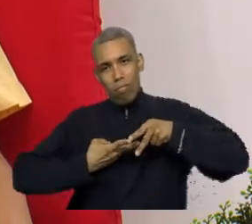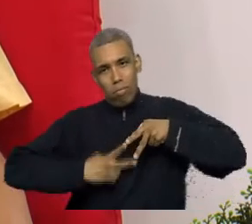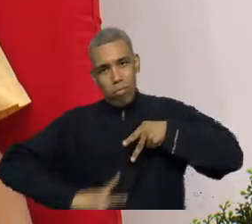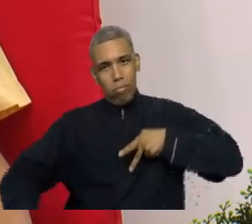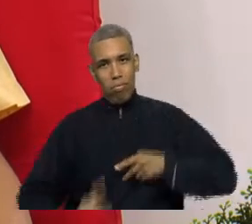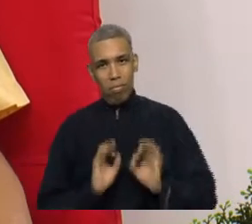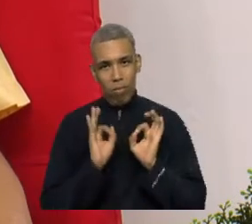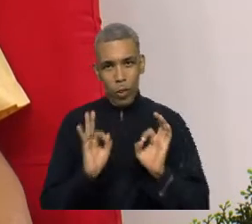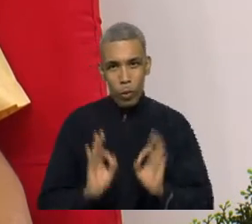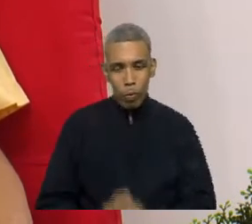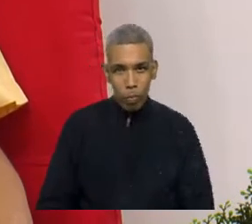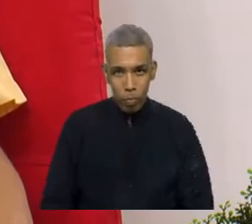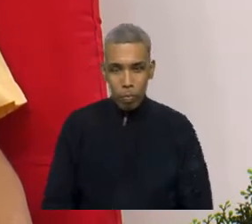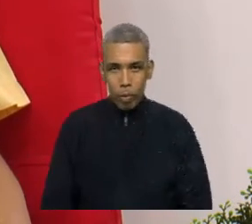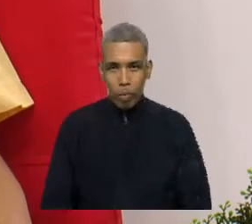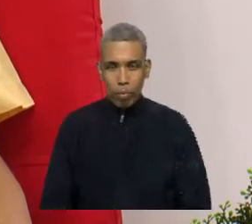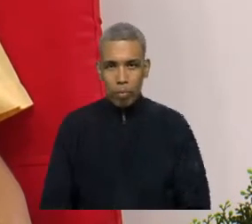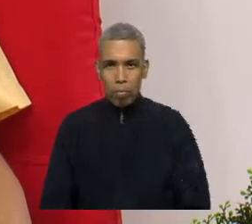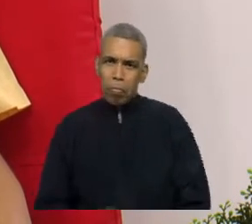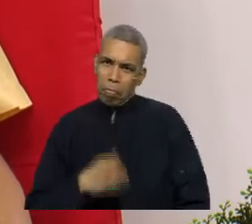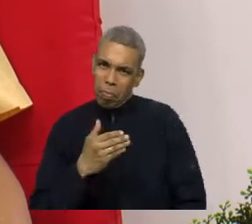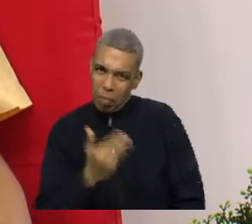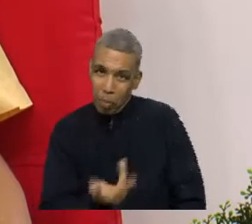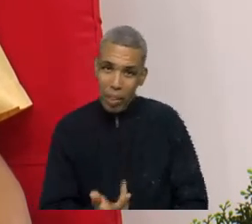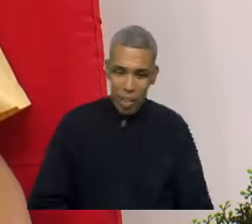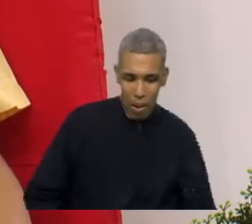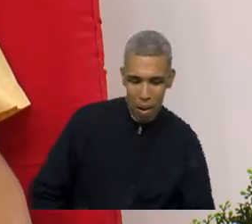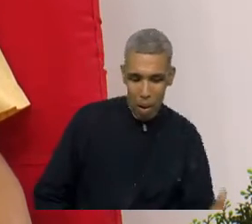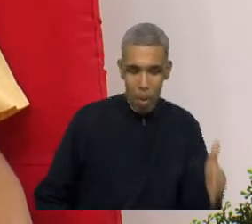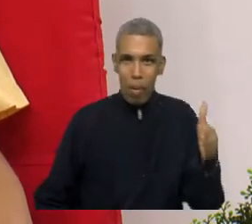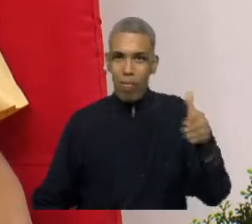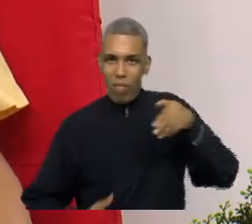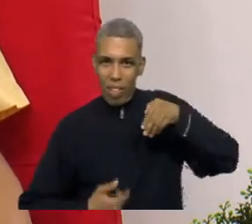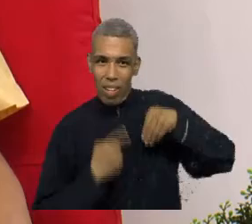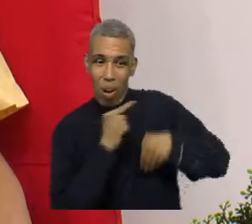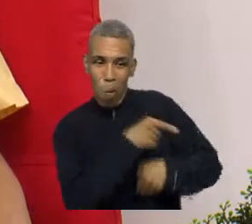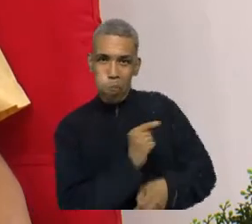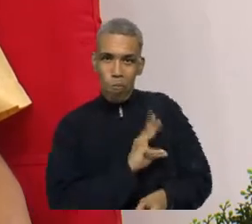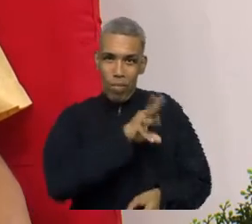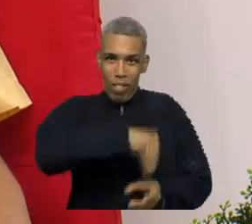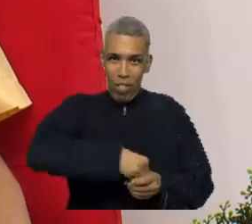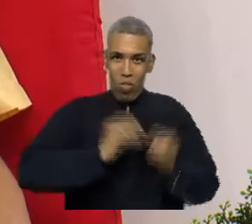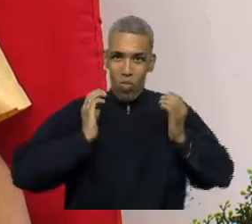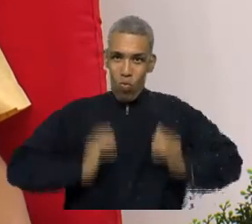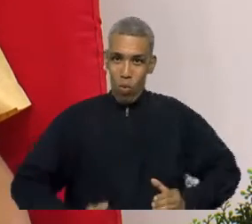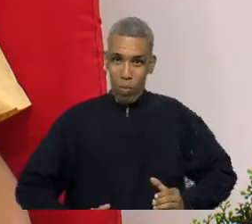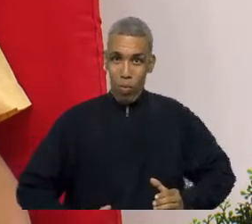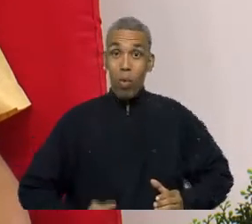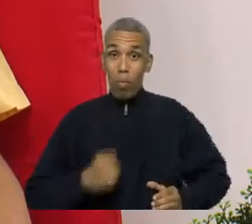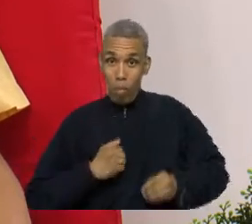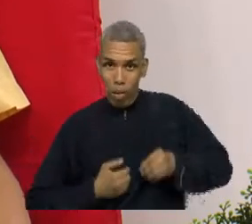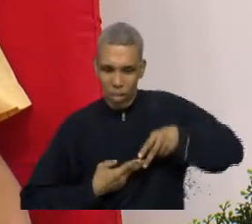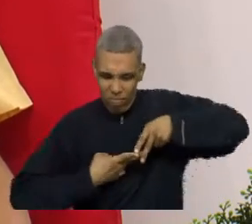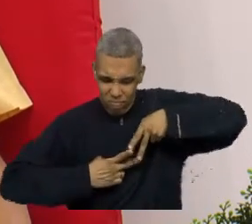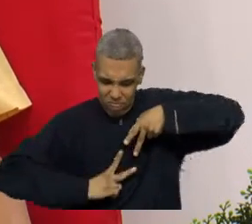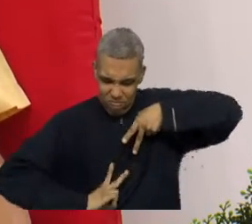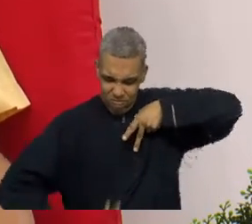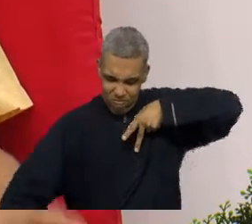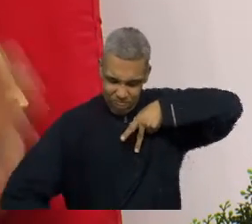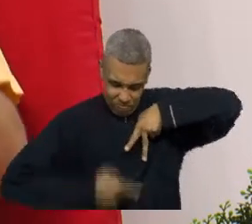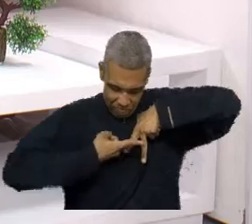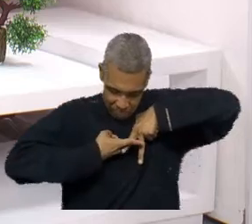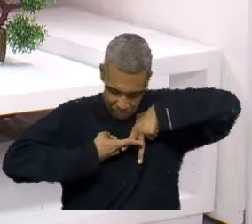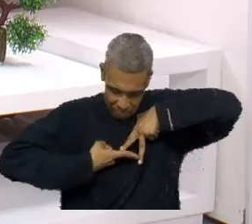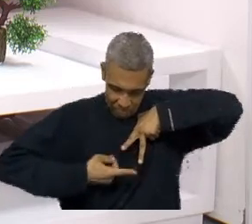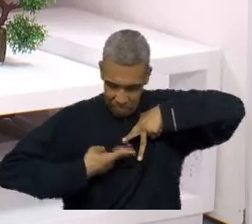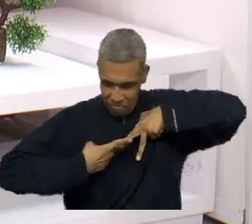procesos alérgicos desde muy temprano. Entonces, un factor protector natural es la leche materna. Perfecto. Ojalá